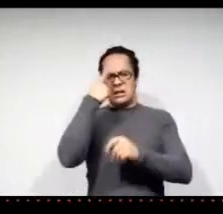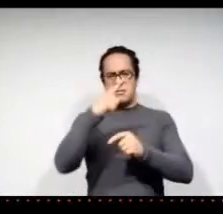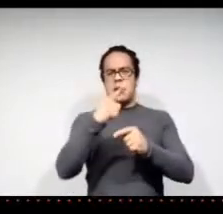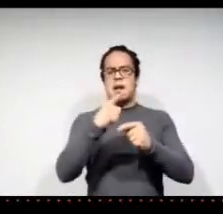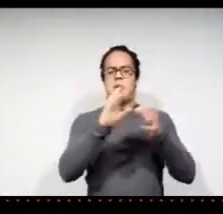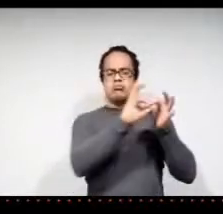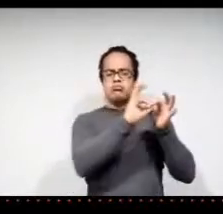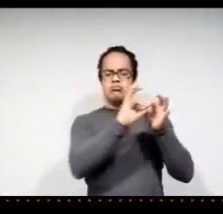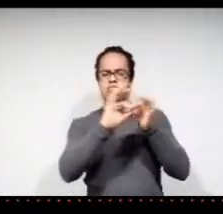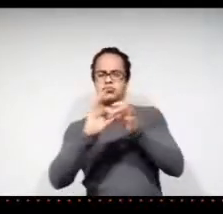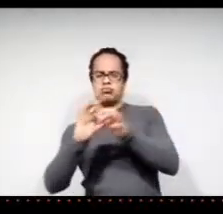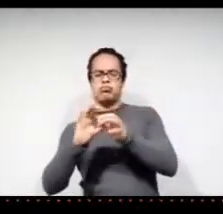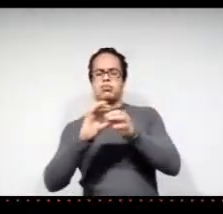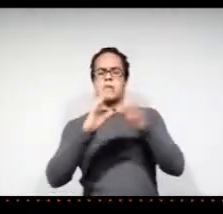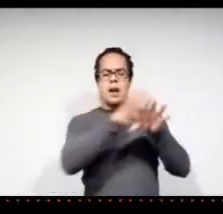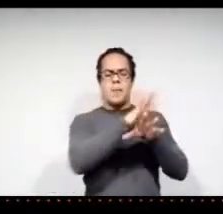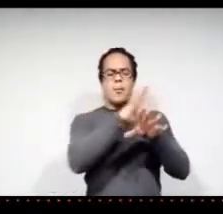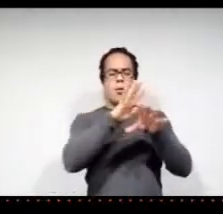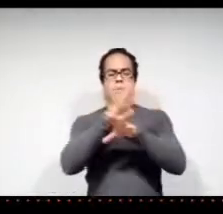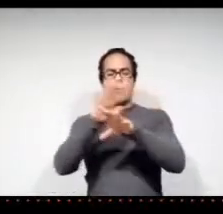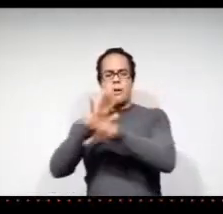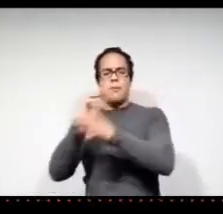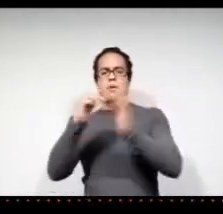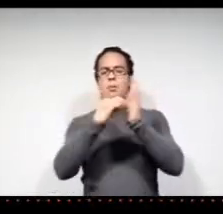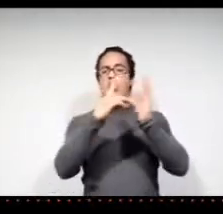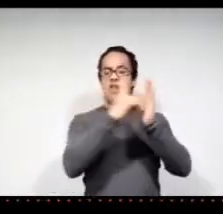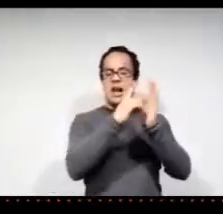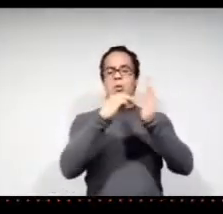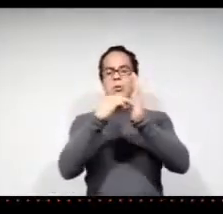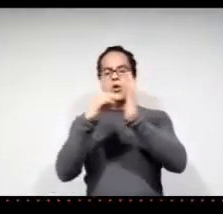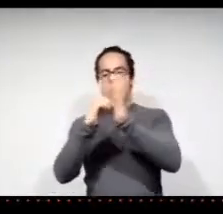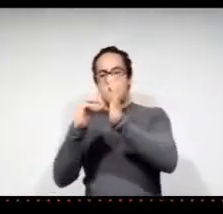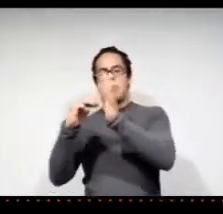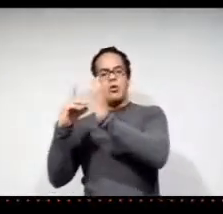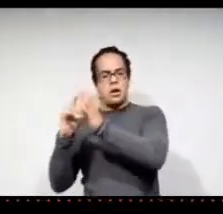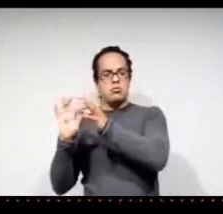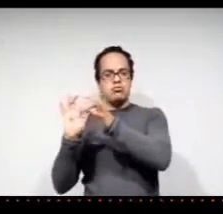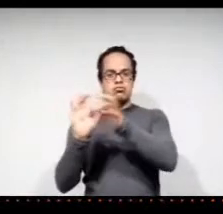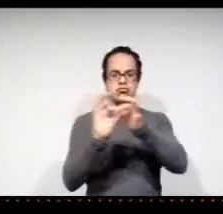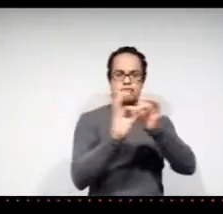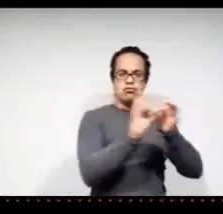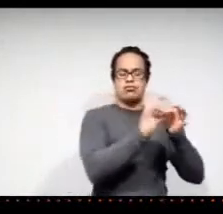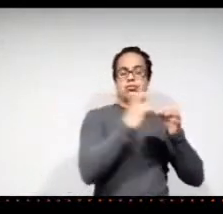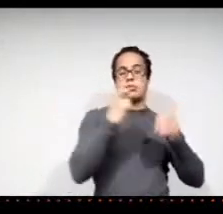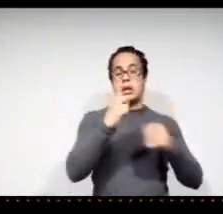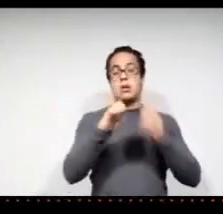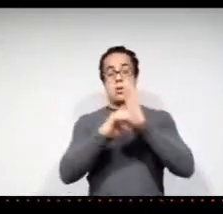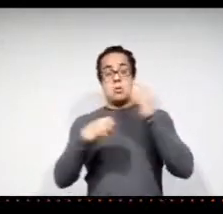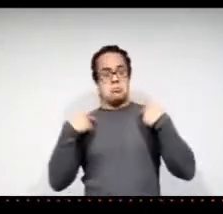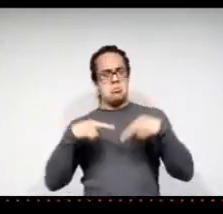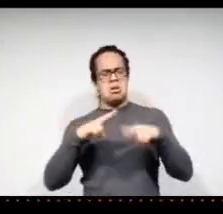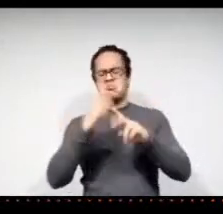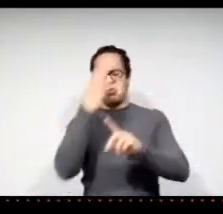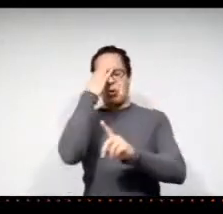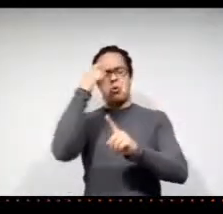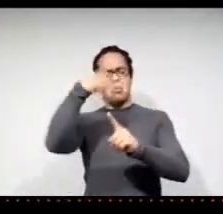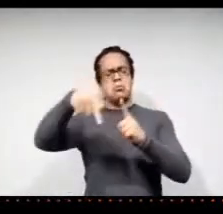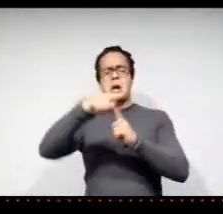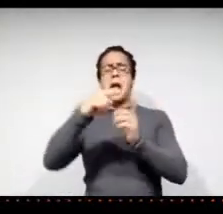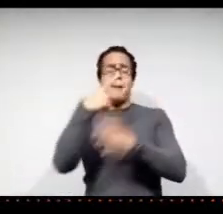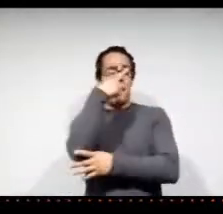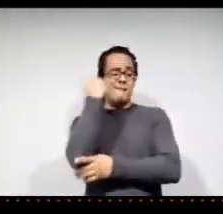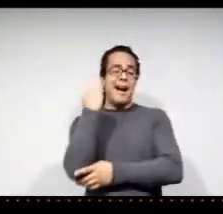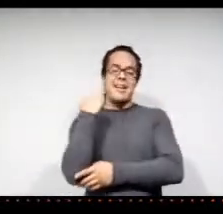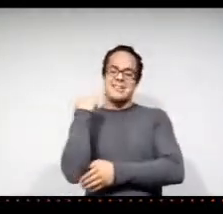y otra. Los maestros que ya estaban utilizando esta metodología, les fue extremadamente fácil